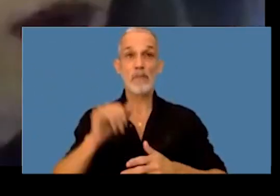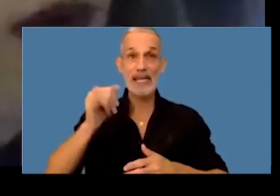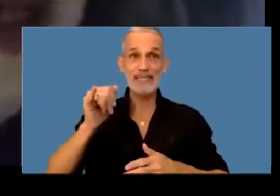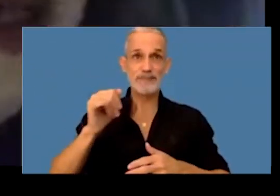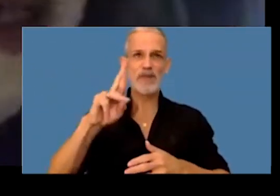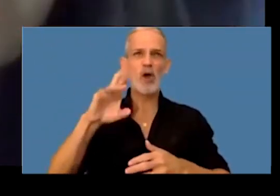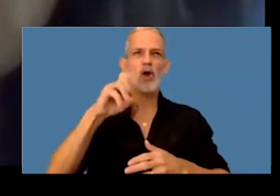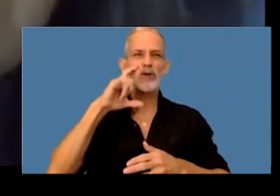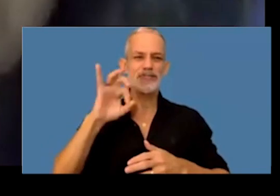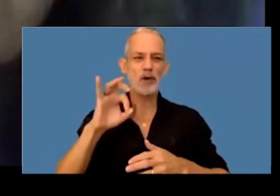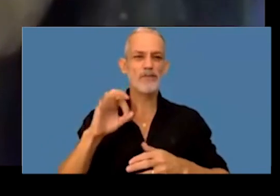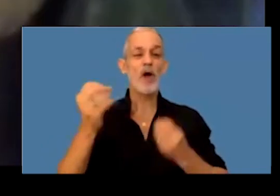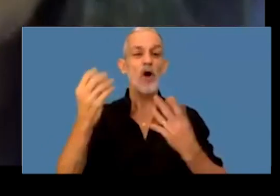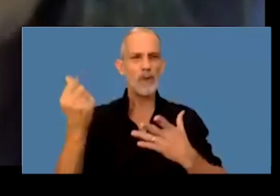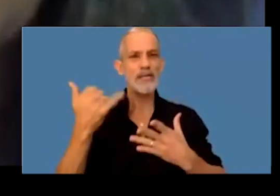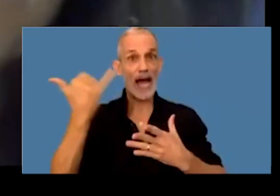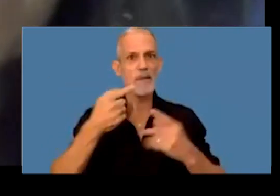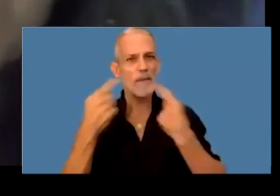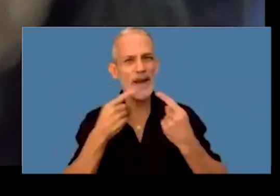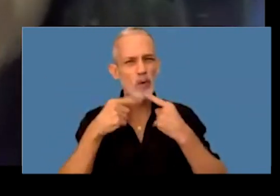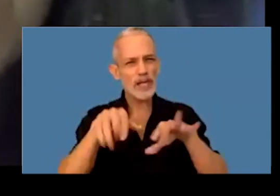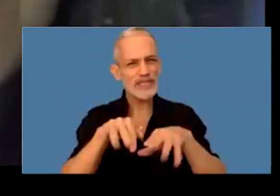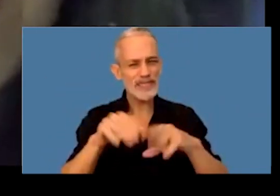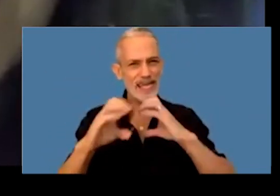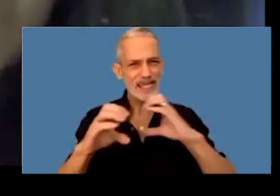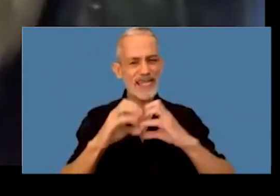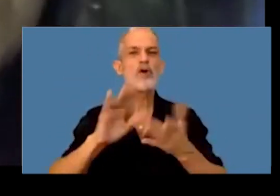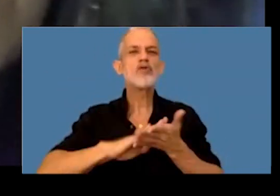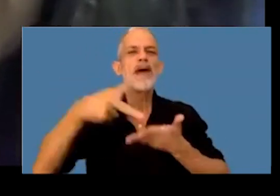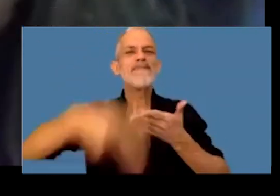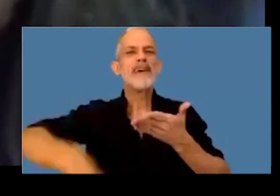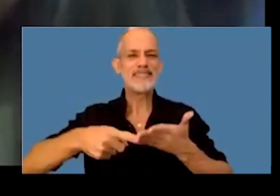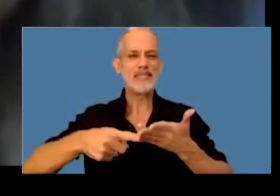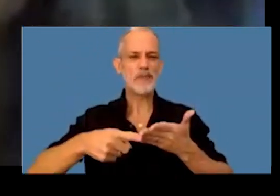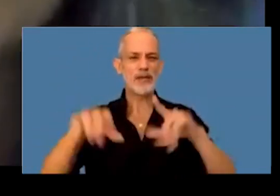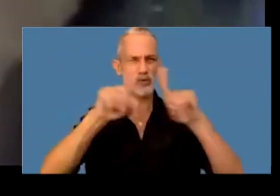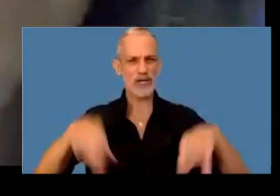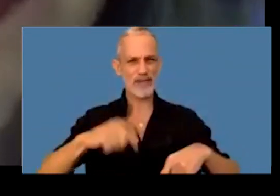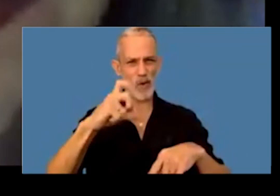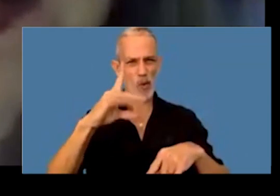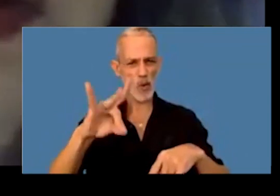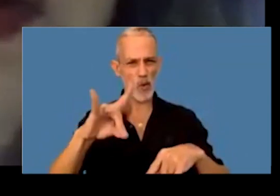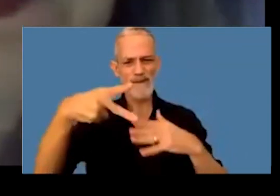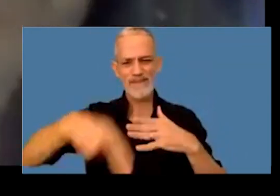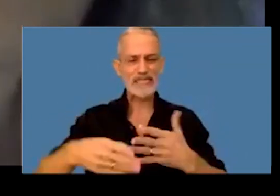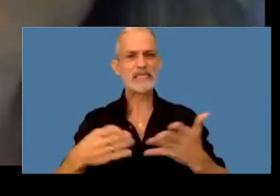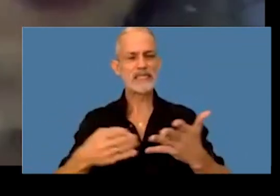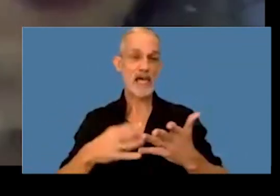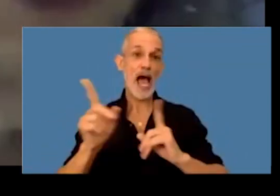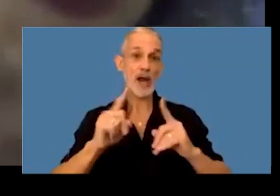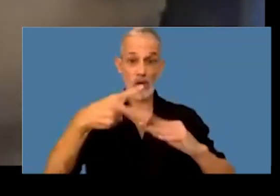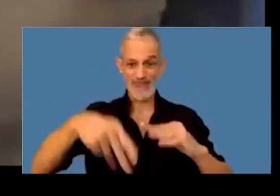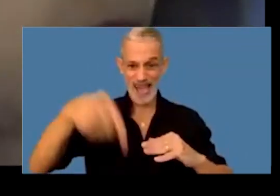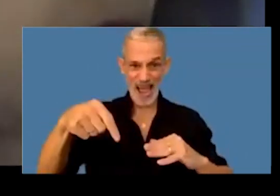están todos? Tenemos varias preguntas en cuanto al vencimiento del certificado. Muchos que están venciendo ahora en estos